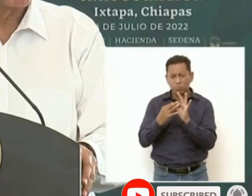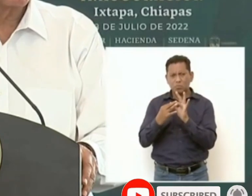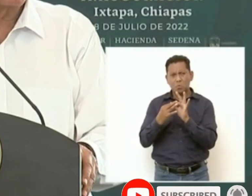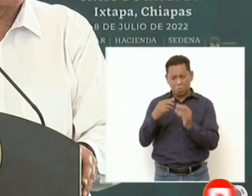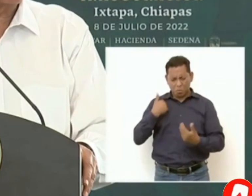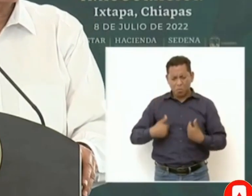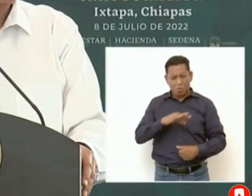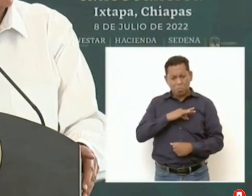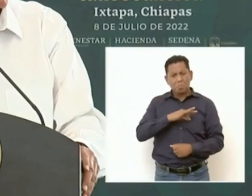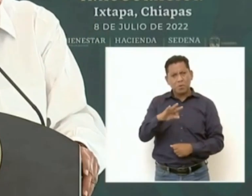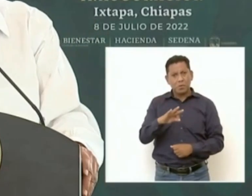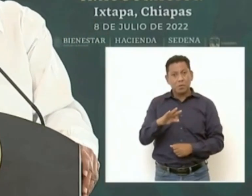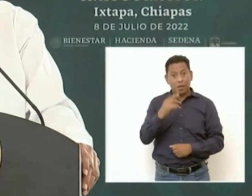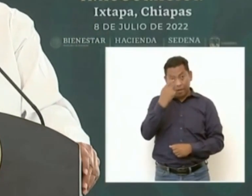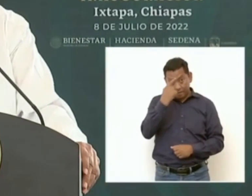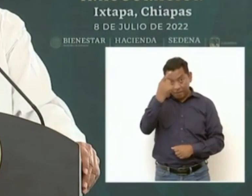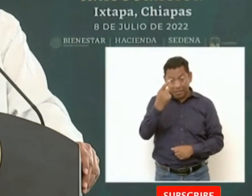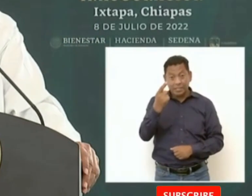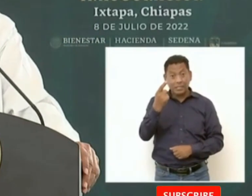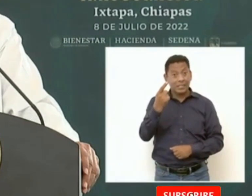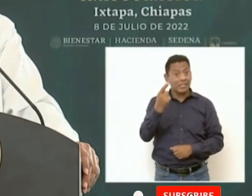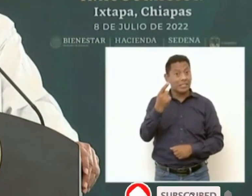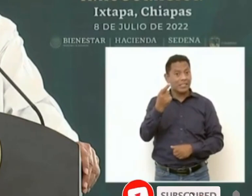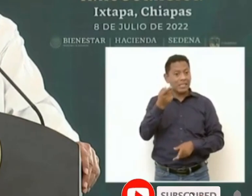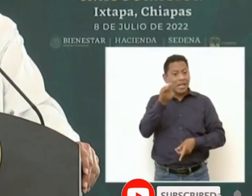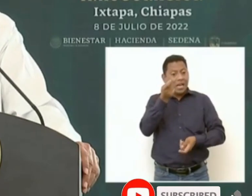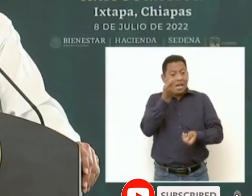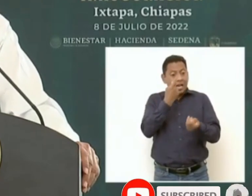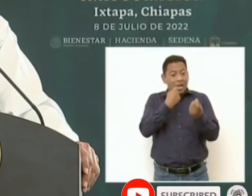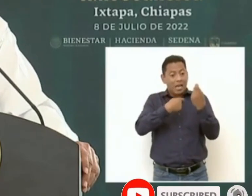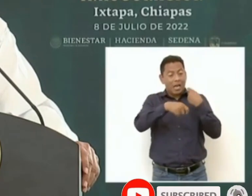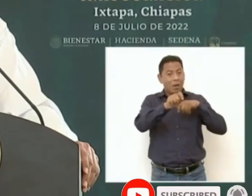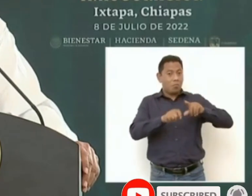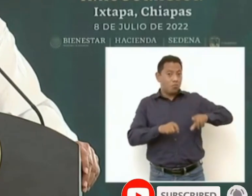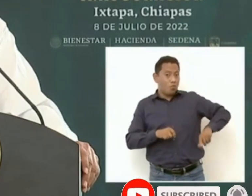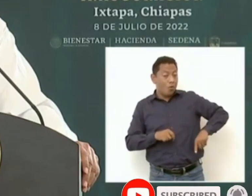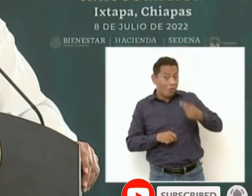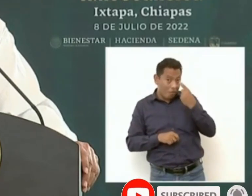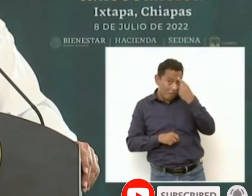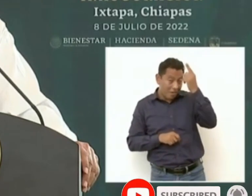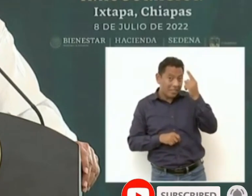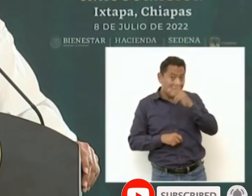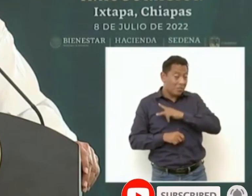y no es fácil el relevo de un dirigente.